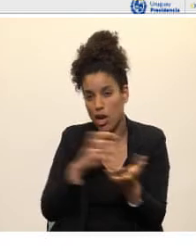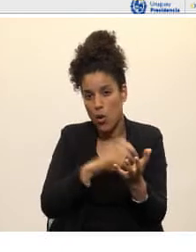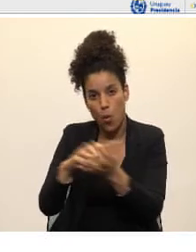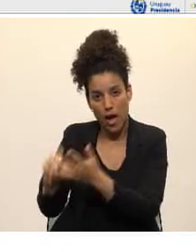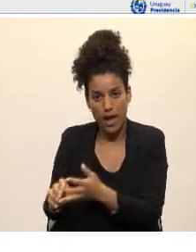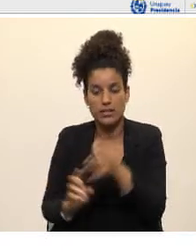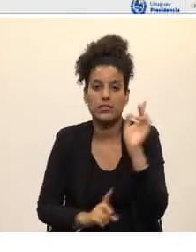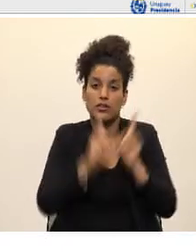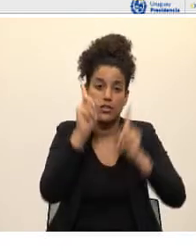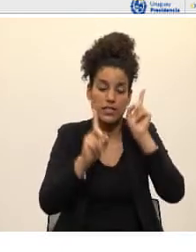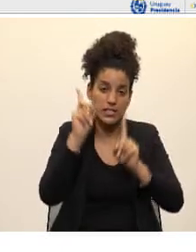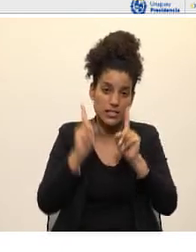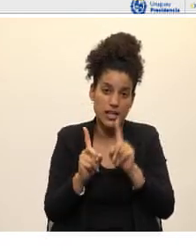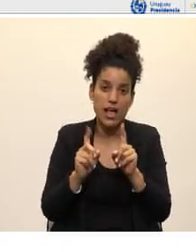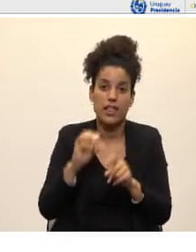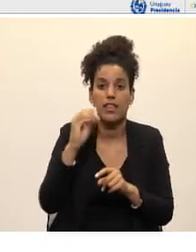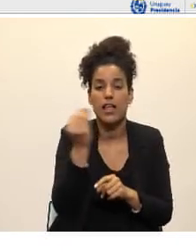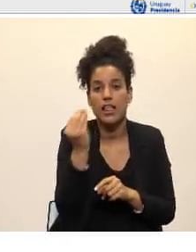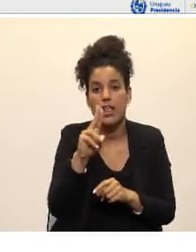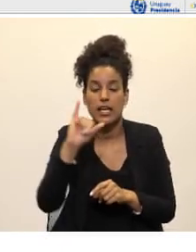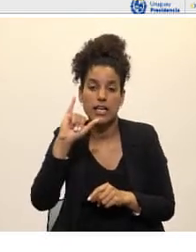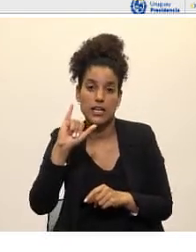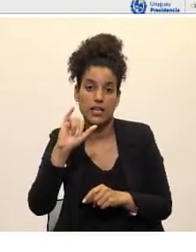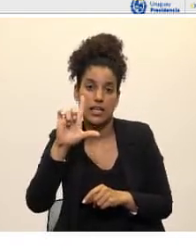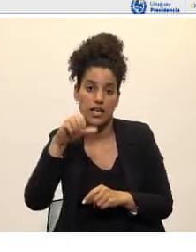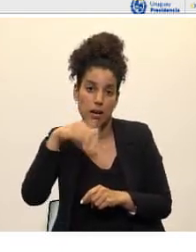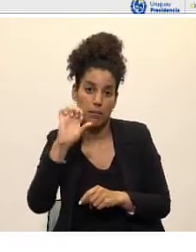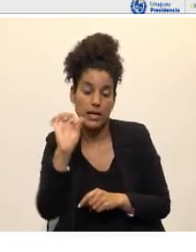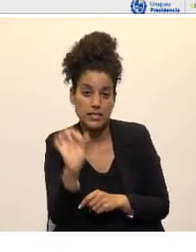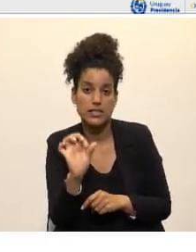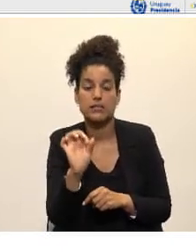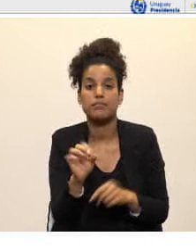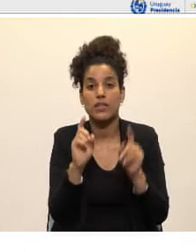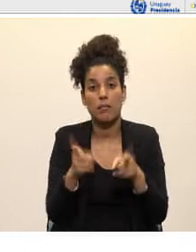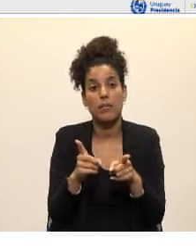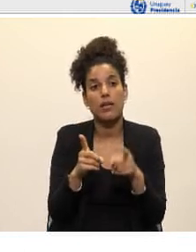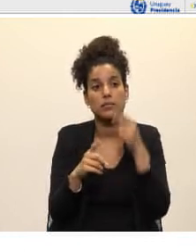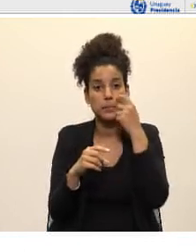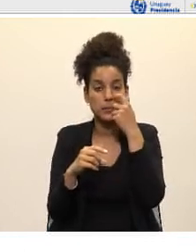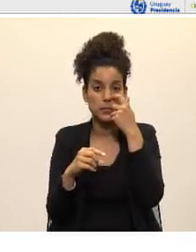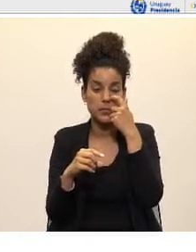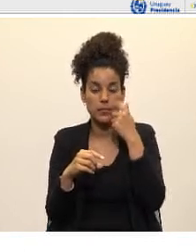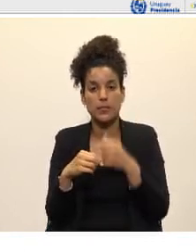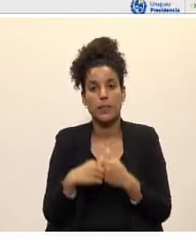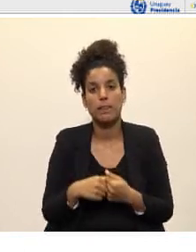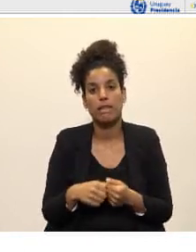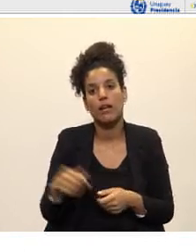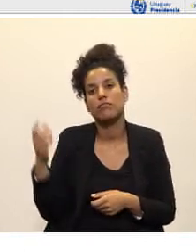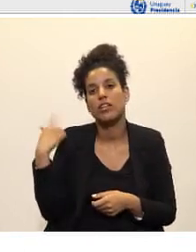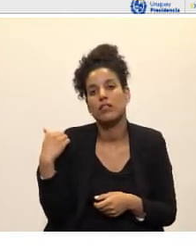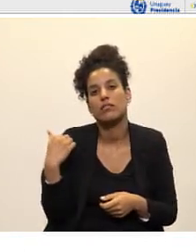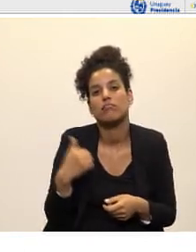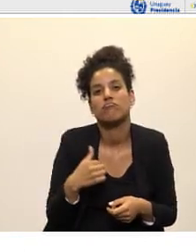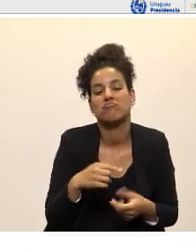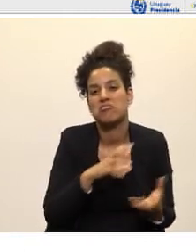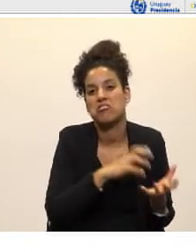Nacional de Quilmes, desde el centro que tengo el gusto y el honor de dirigir, pero también desde algunos organismos